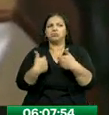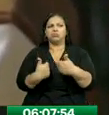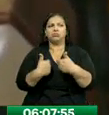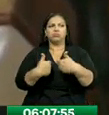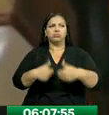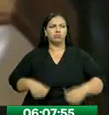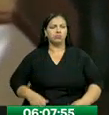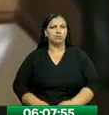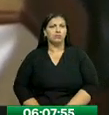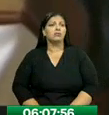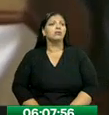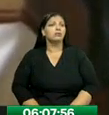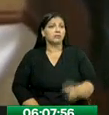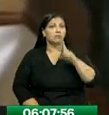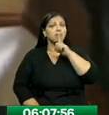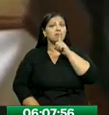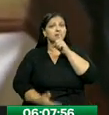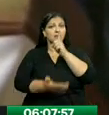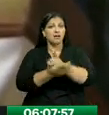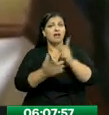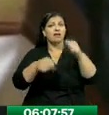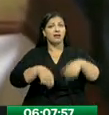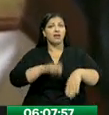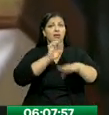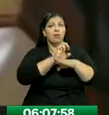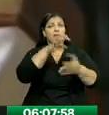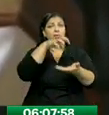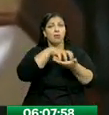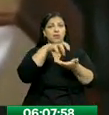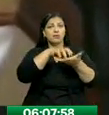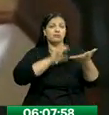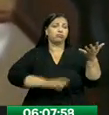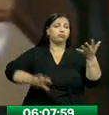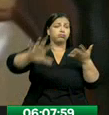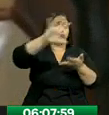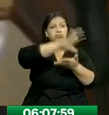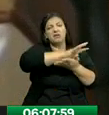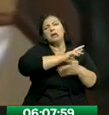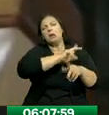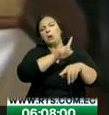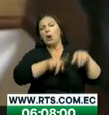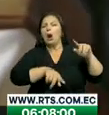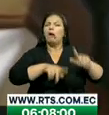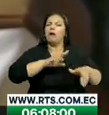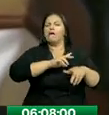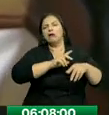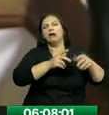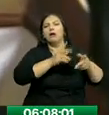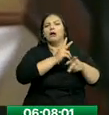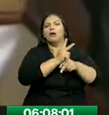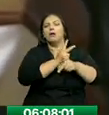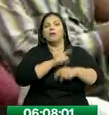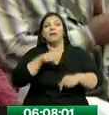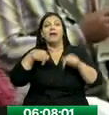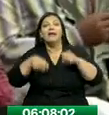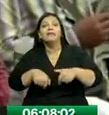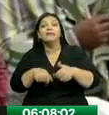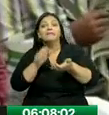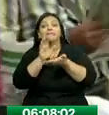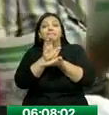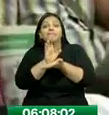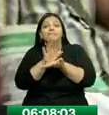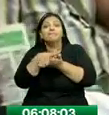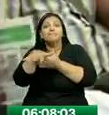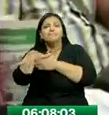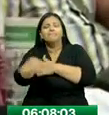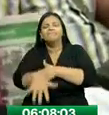provincia más segura del país y eso se lo debemos a la Policía Nacional. Un honor que nos acompañe, señora Policía Nacional. En Zamora